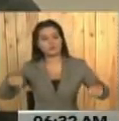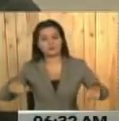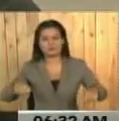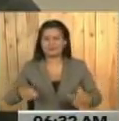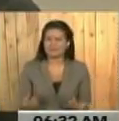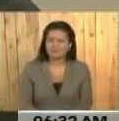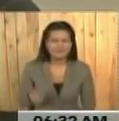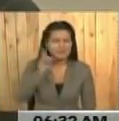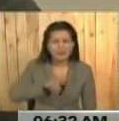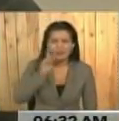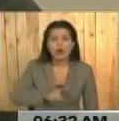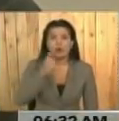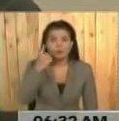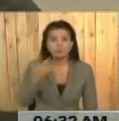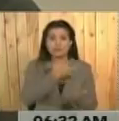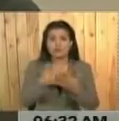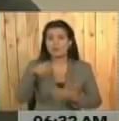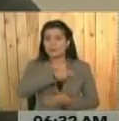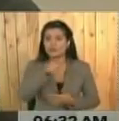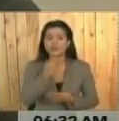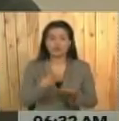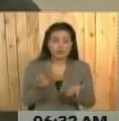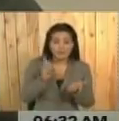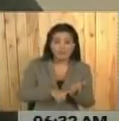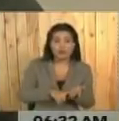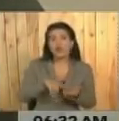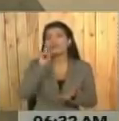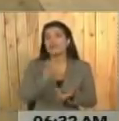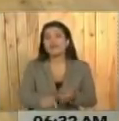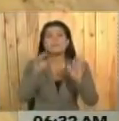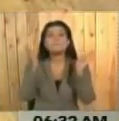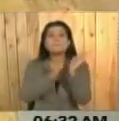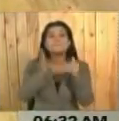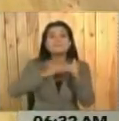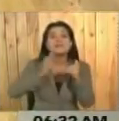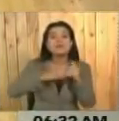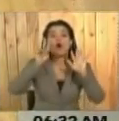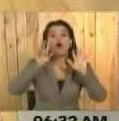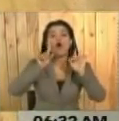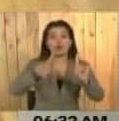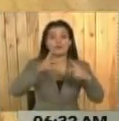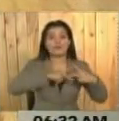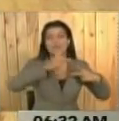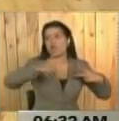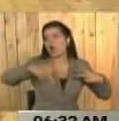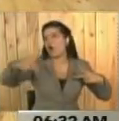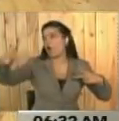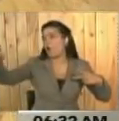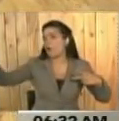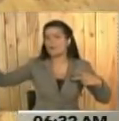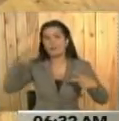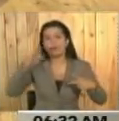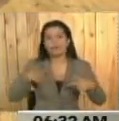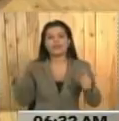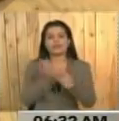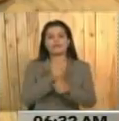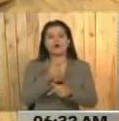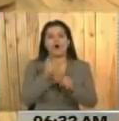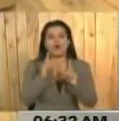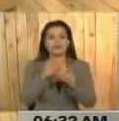y absolutamente imposible yo repito se requerirían 11 km 11 km de